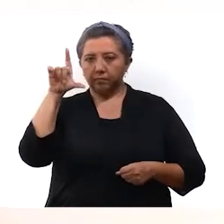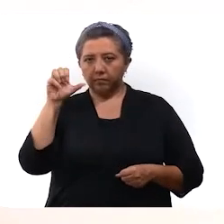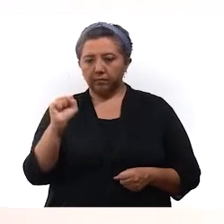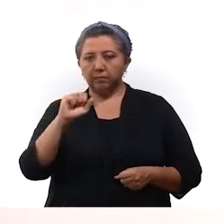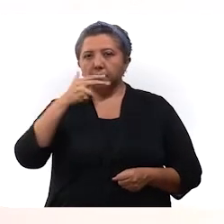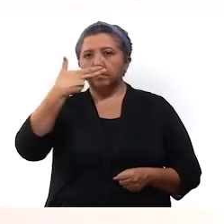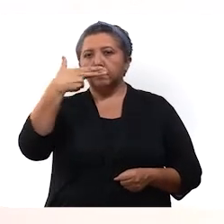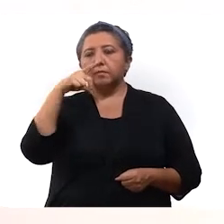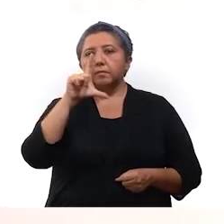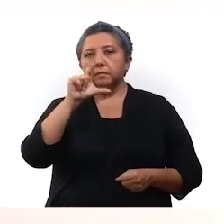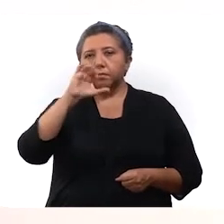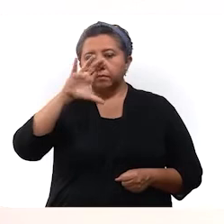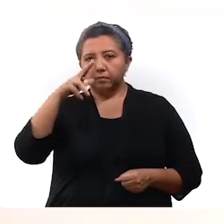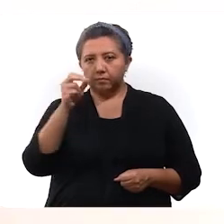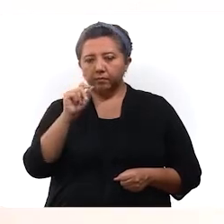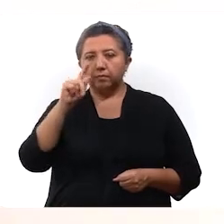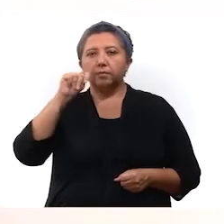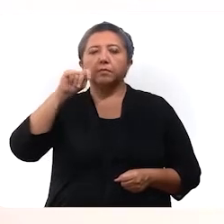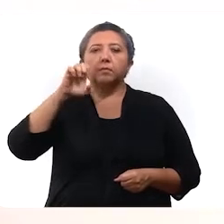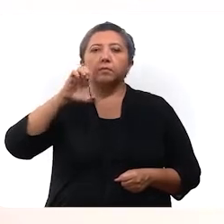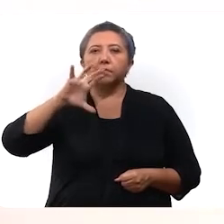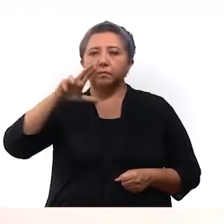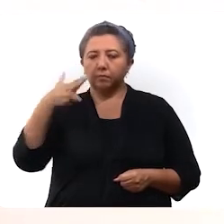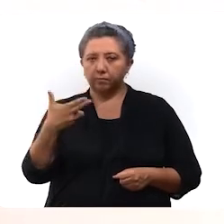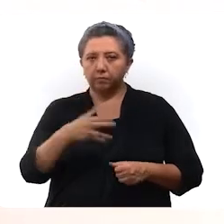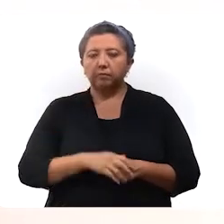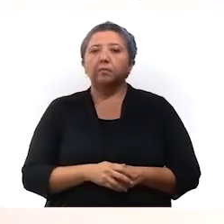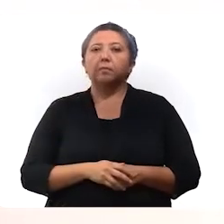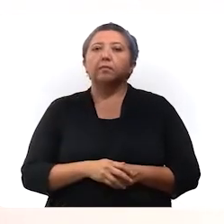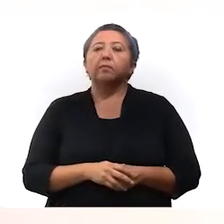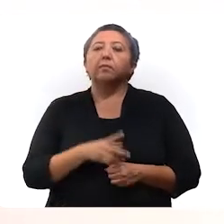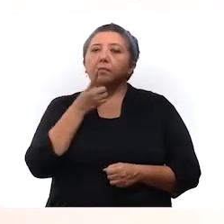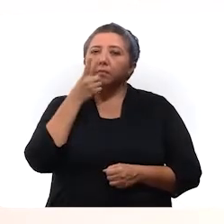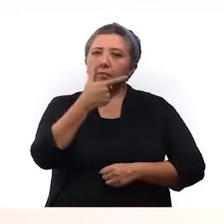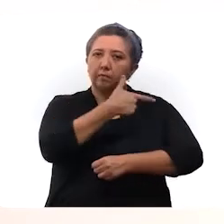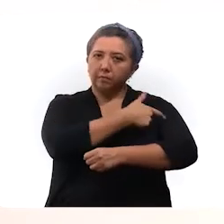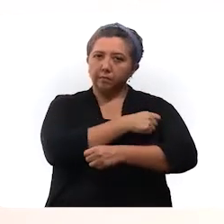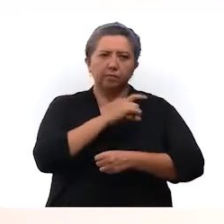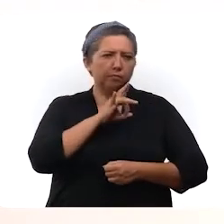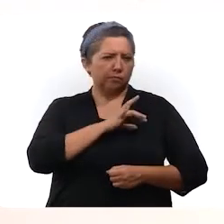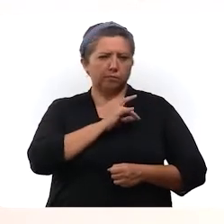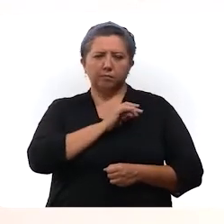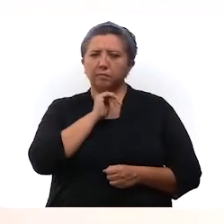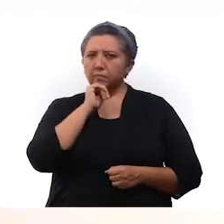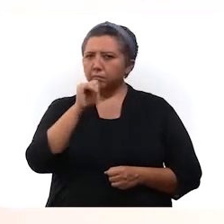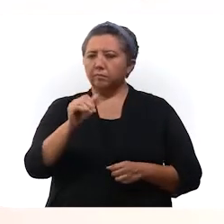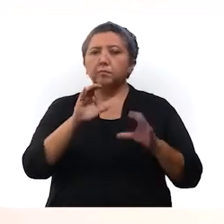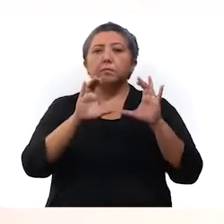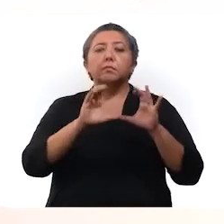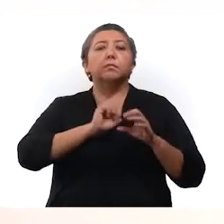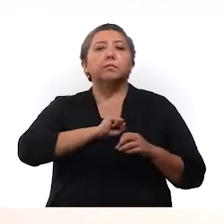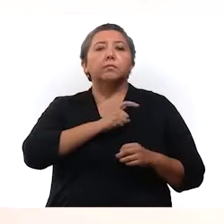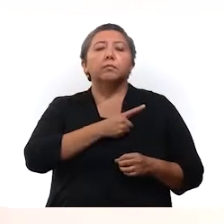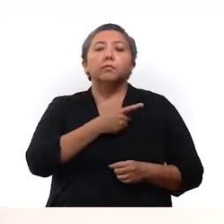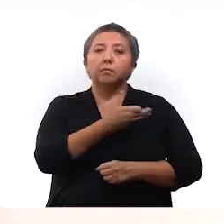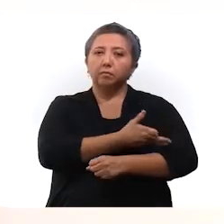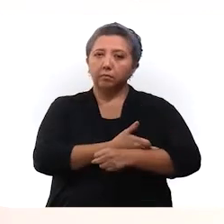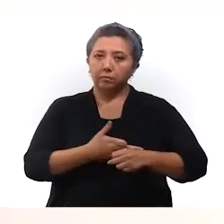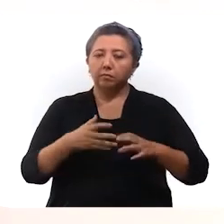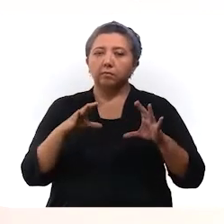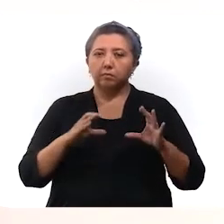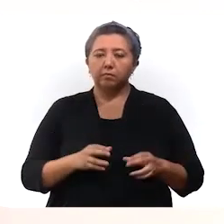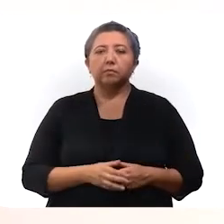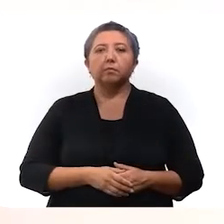Tinum, Jalachó, Muna, Tecó y Yaxcabá. Los invitamos a vacunarse sin temor para proteger nuestra salud y la de nuestras